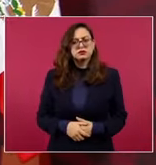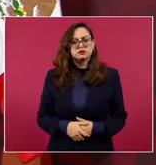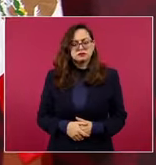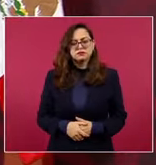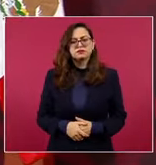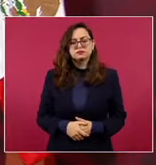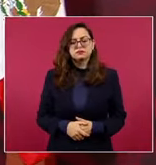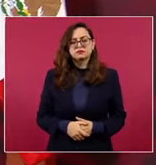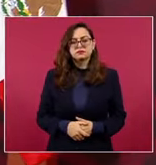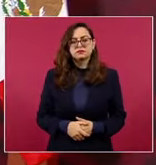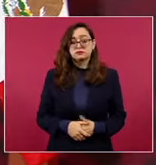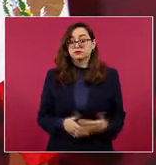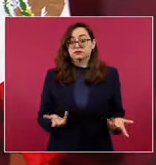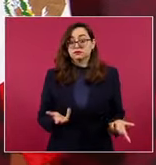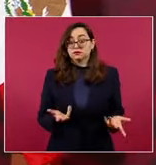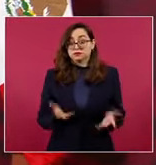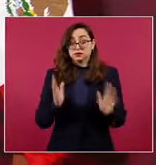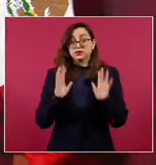por